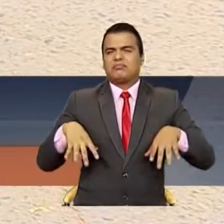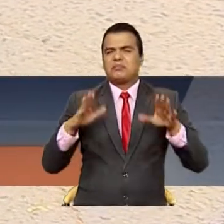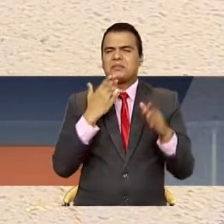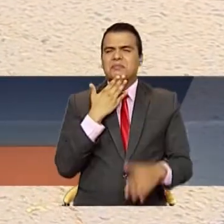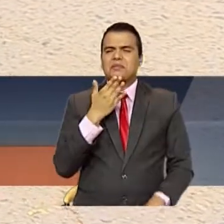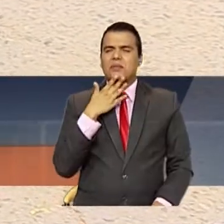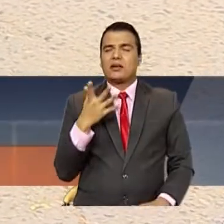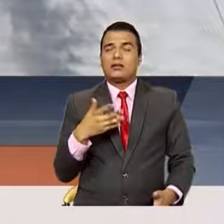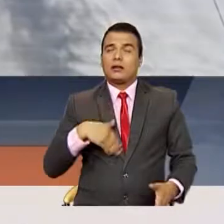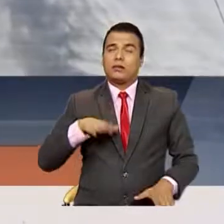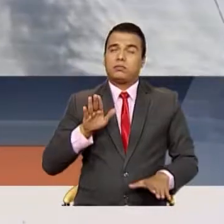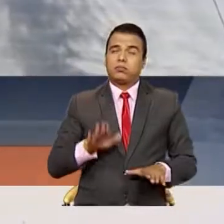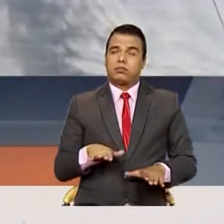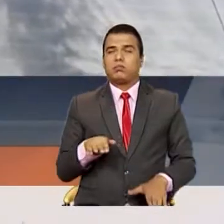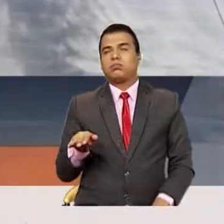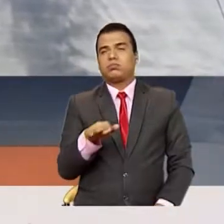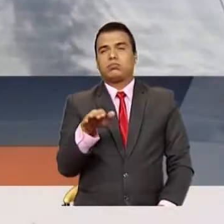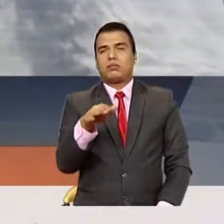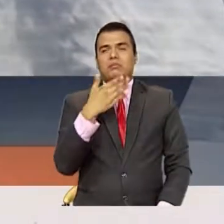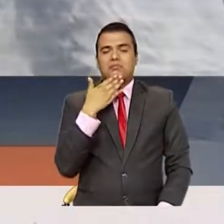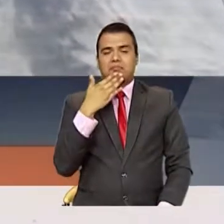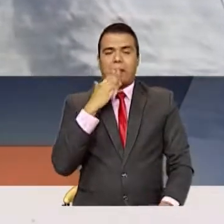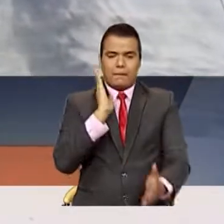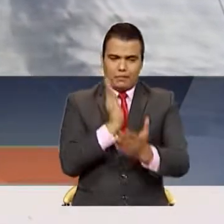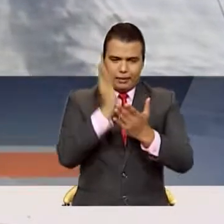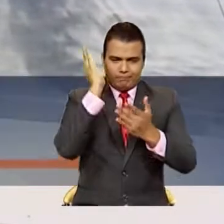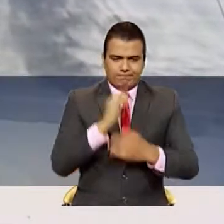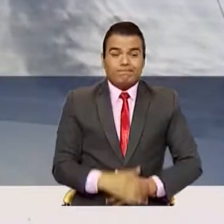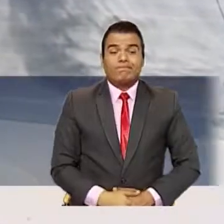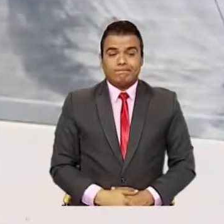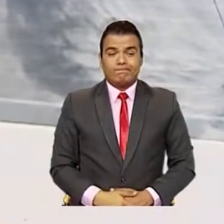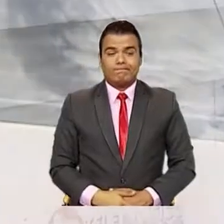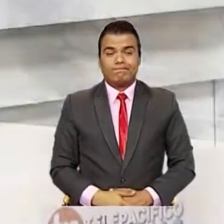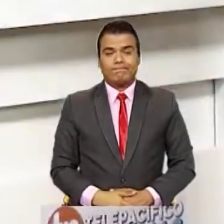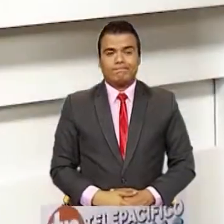de los conductores en sus trayectos.